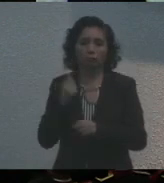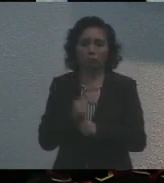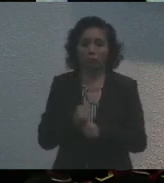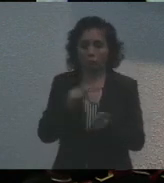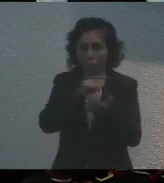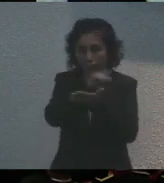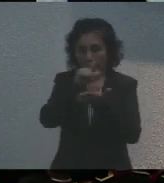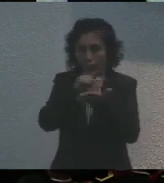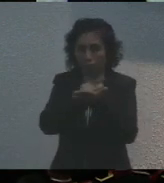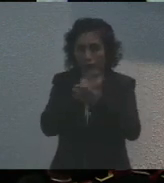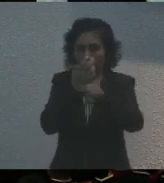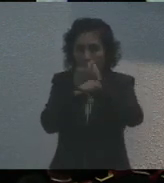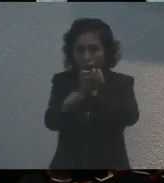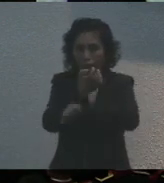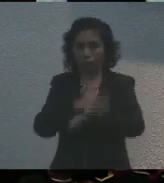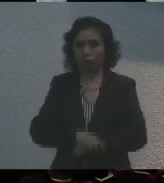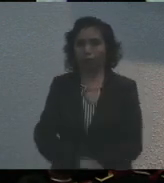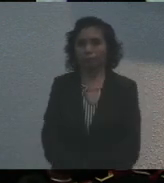del Estado.